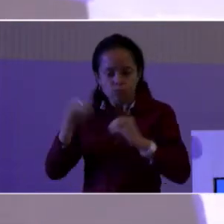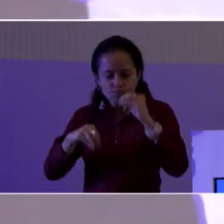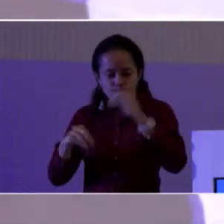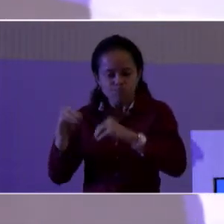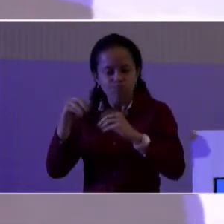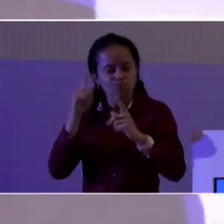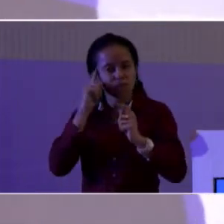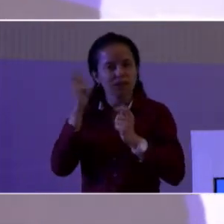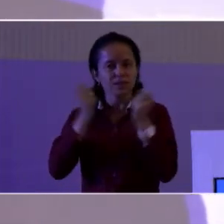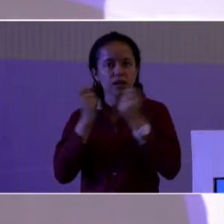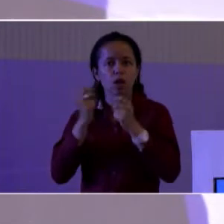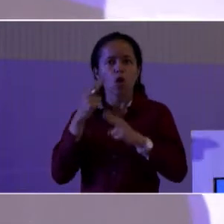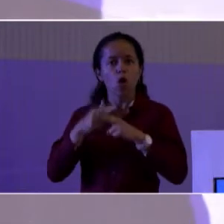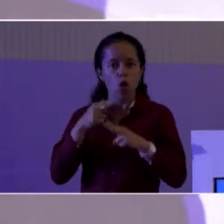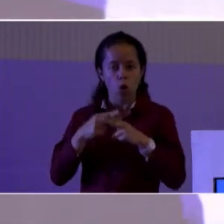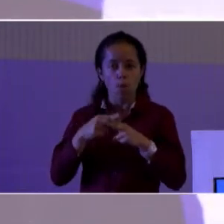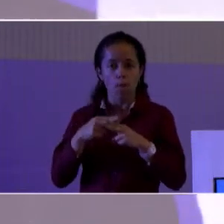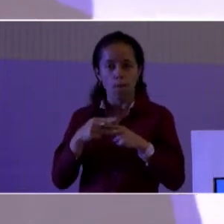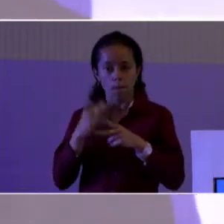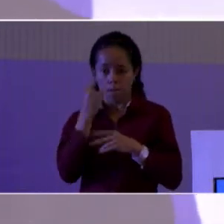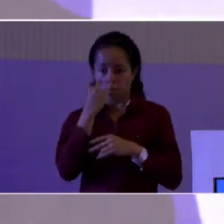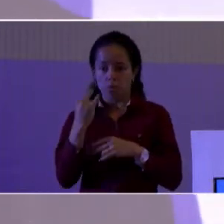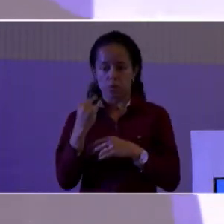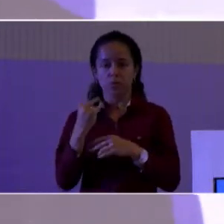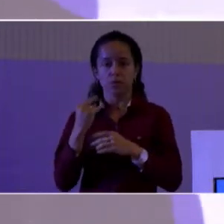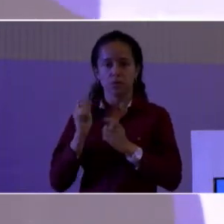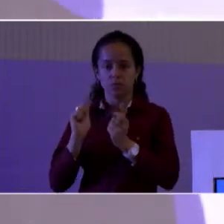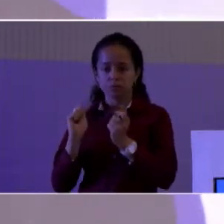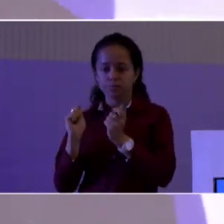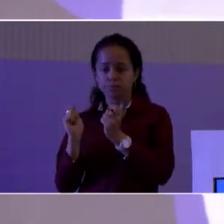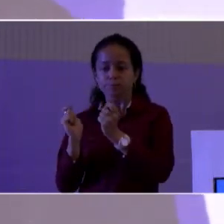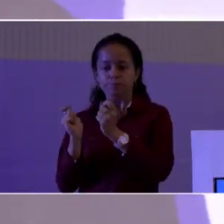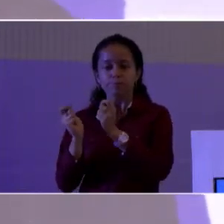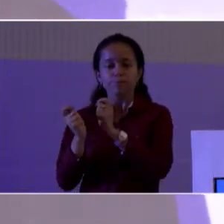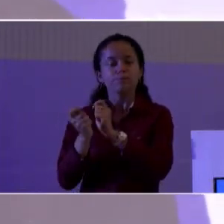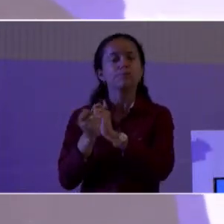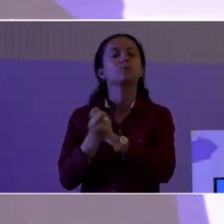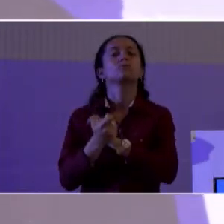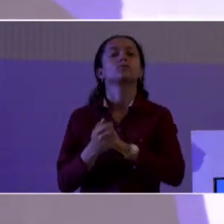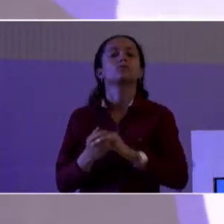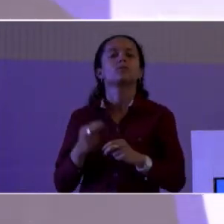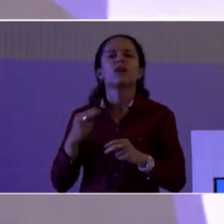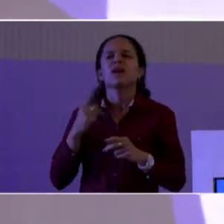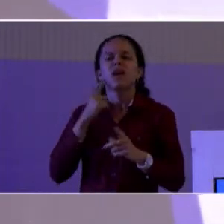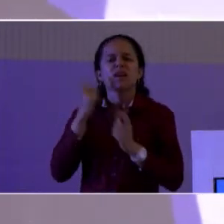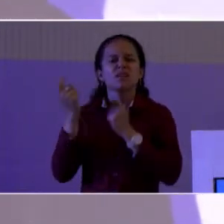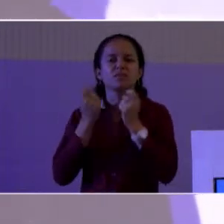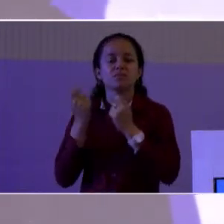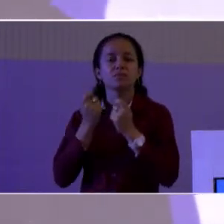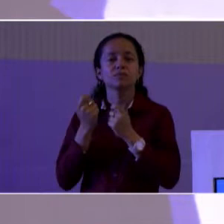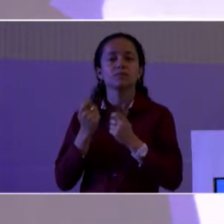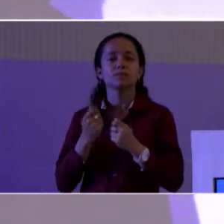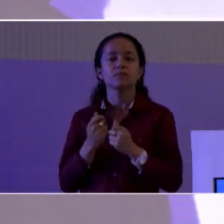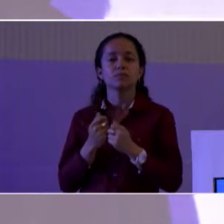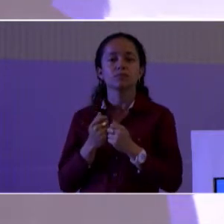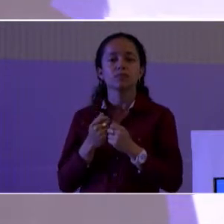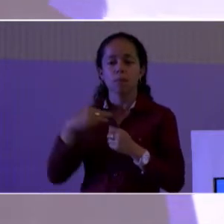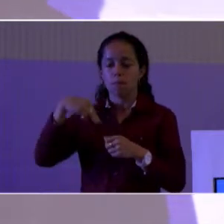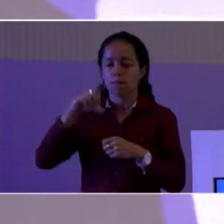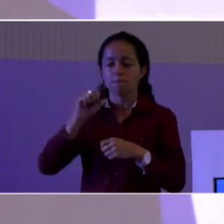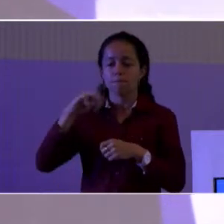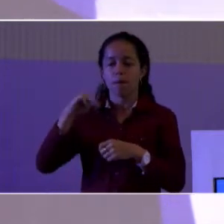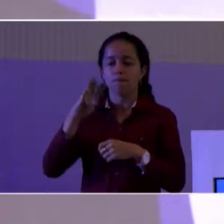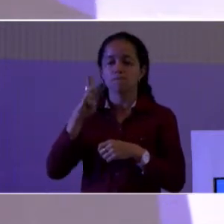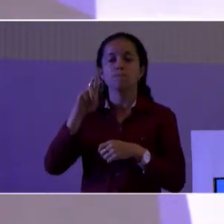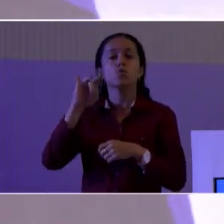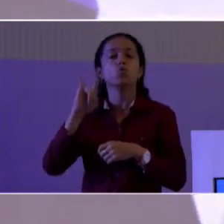estrategia que tiene un nombre bien interesante que se ha ido transformando en los últimos años, que es la estrategia, nuestra querida estrategia de Mambrú.